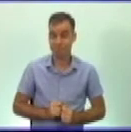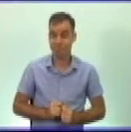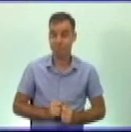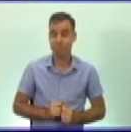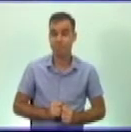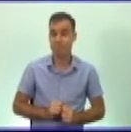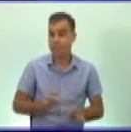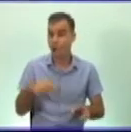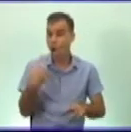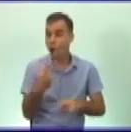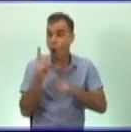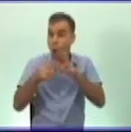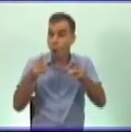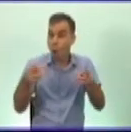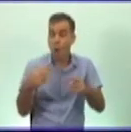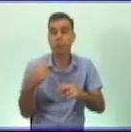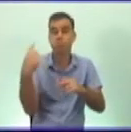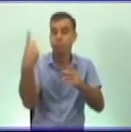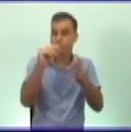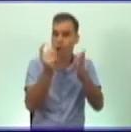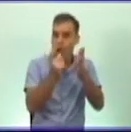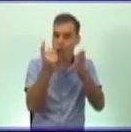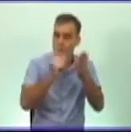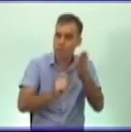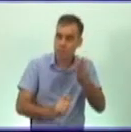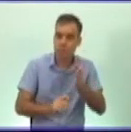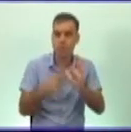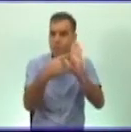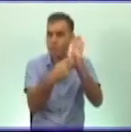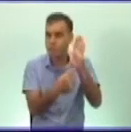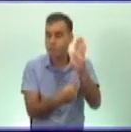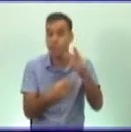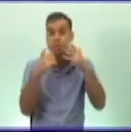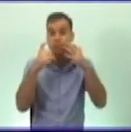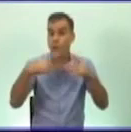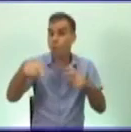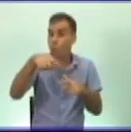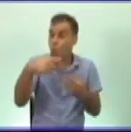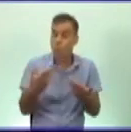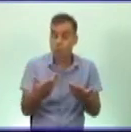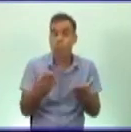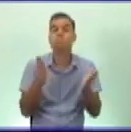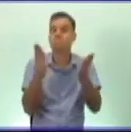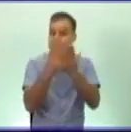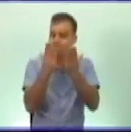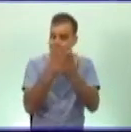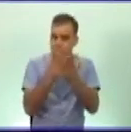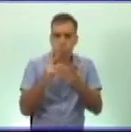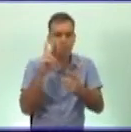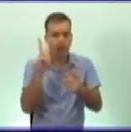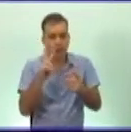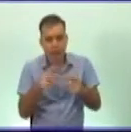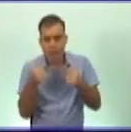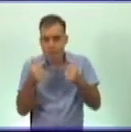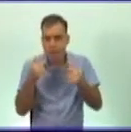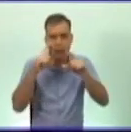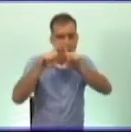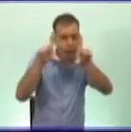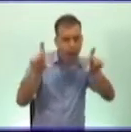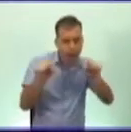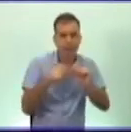que hemos orientado un grupo de ejercicios. Es importante que ustedes revisen primero el texto, hagan los